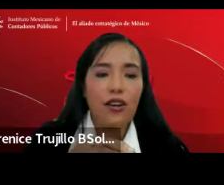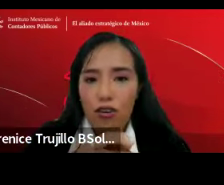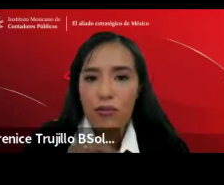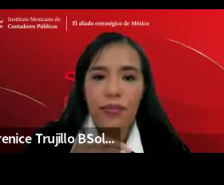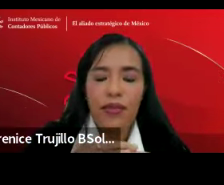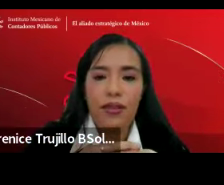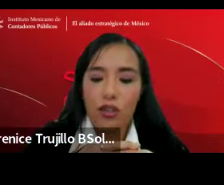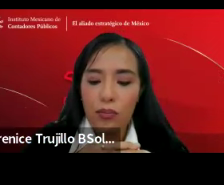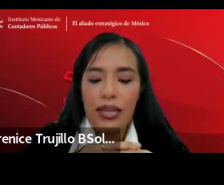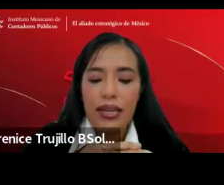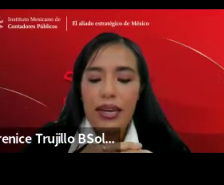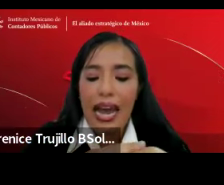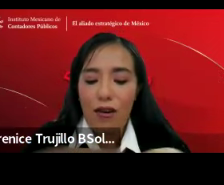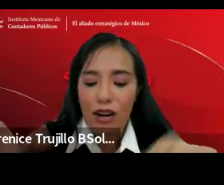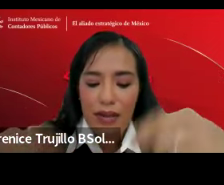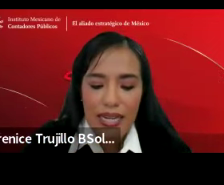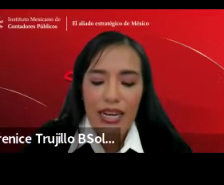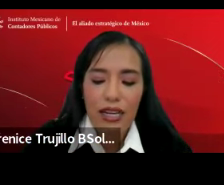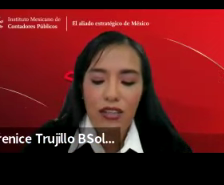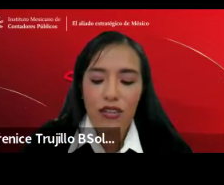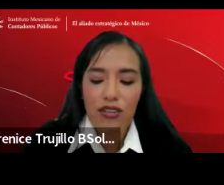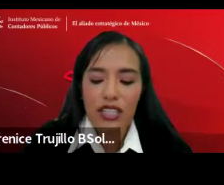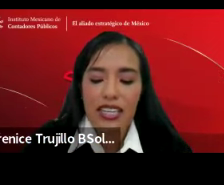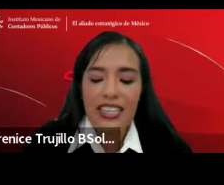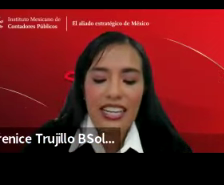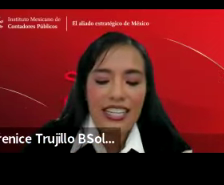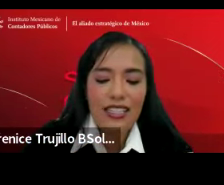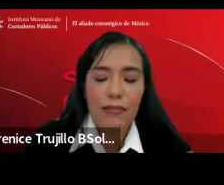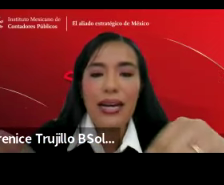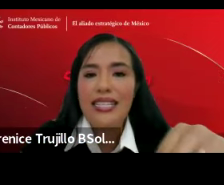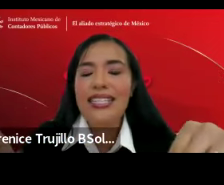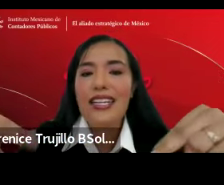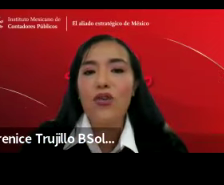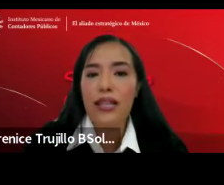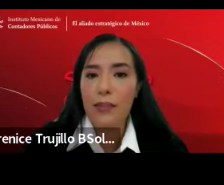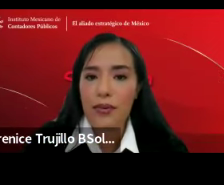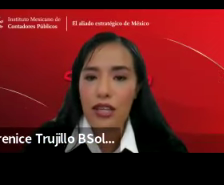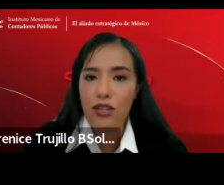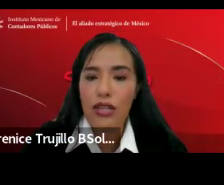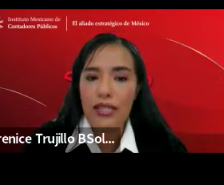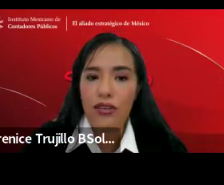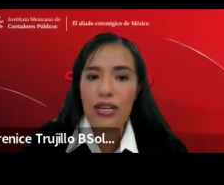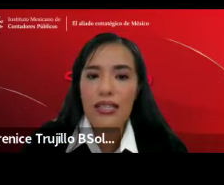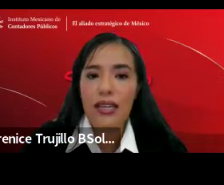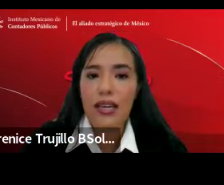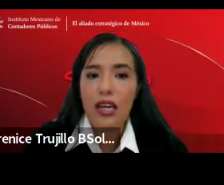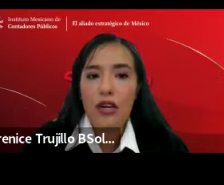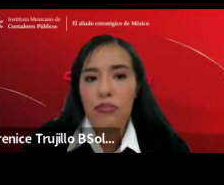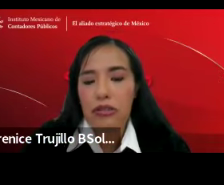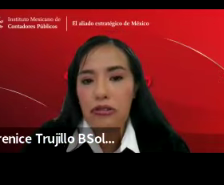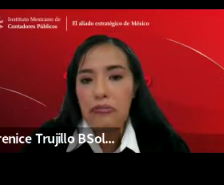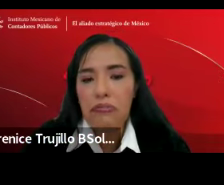quieres. No, no se puede. Ahora bien, en la fracción 2 dice, ¿tienes más del 50% de